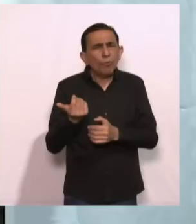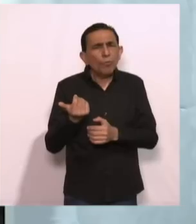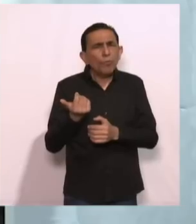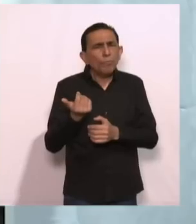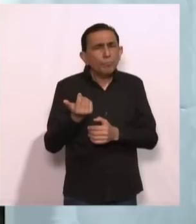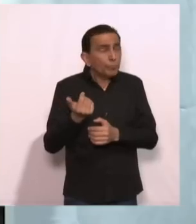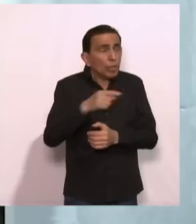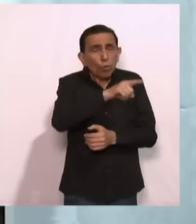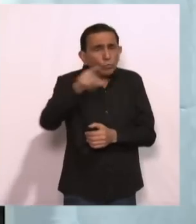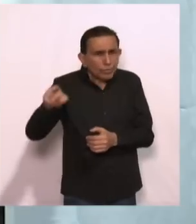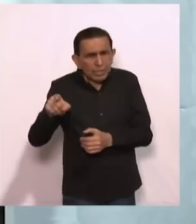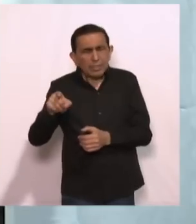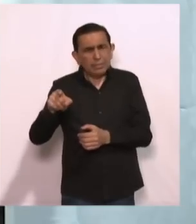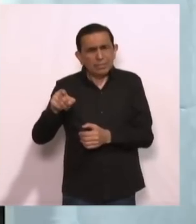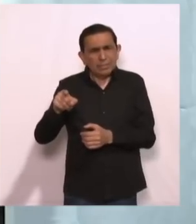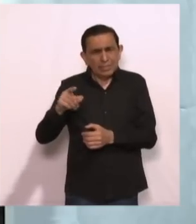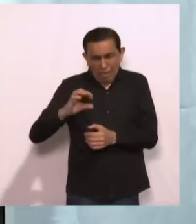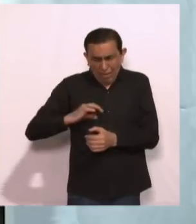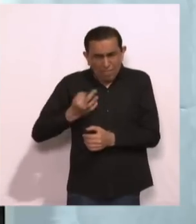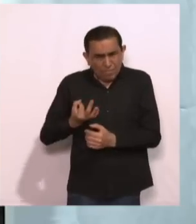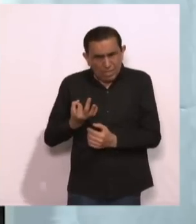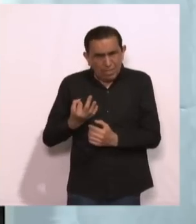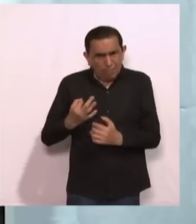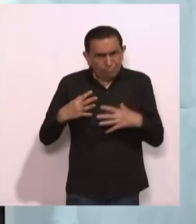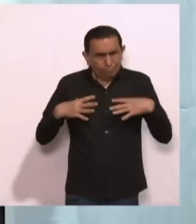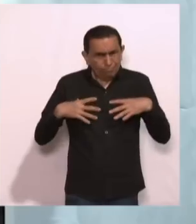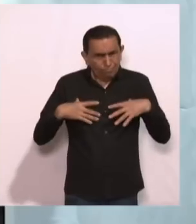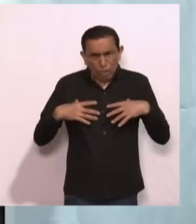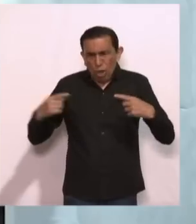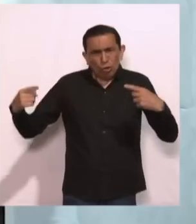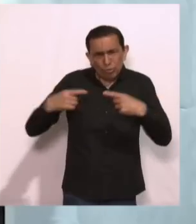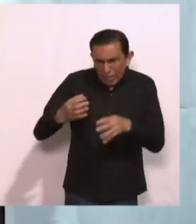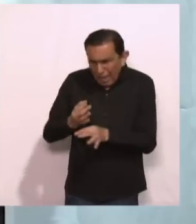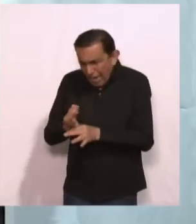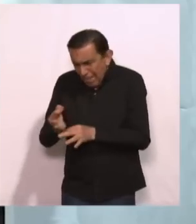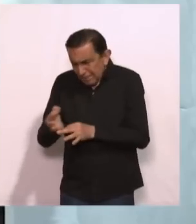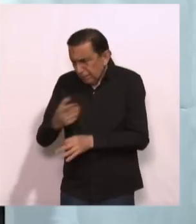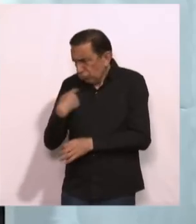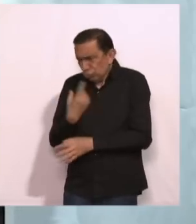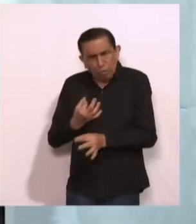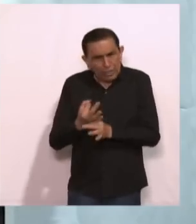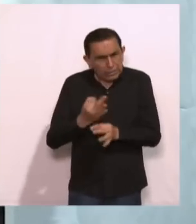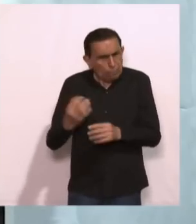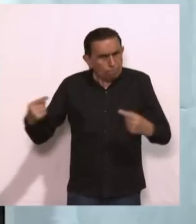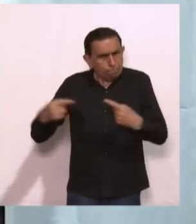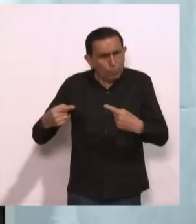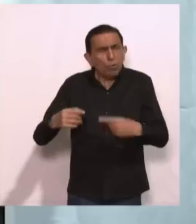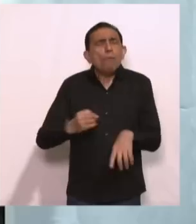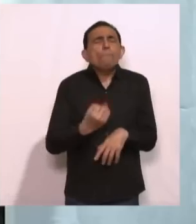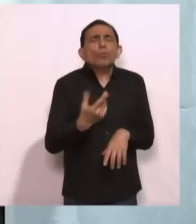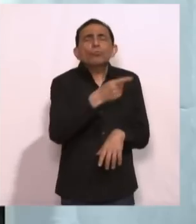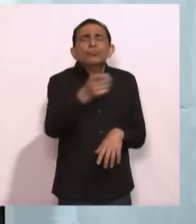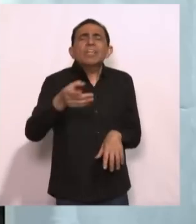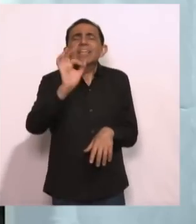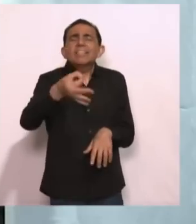una vida ociosa, contrariamente a la enseñanza que recibieron de nosotros, porque ustedes ya